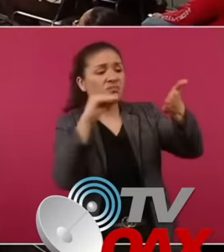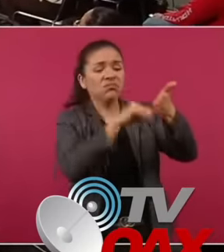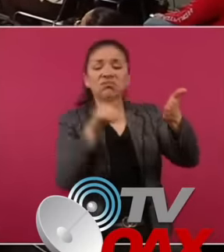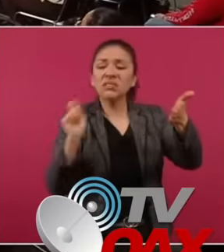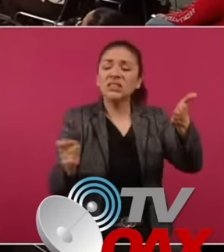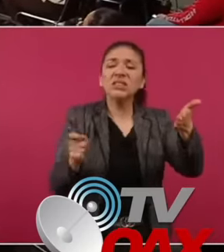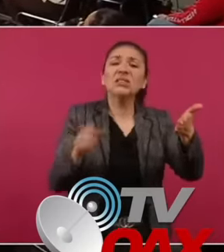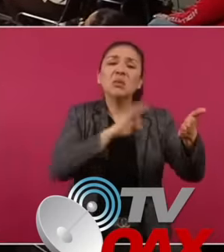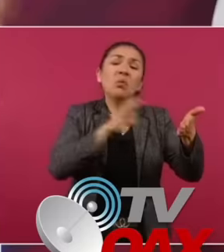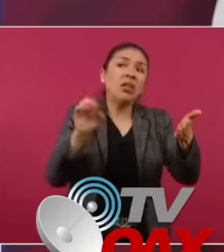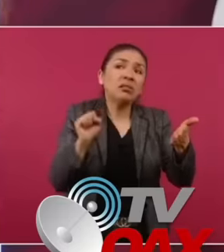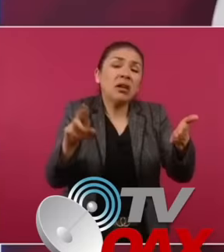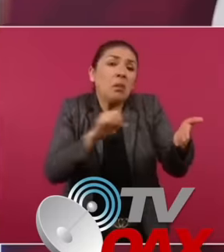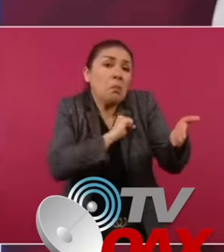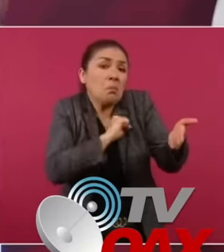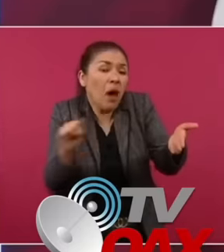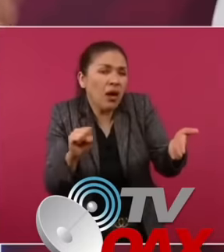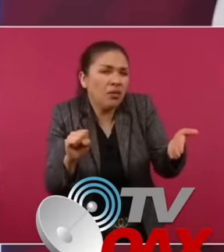terroristas.